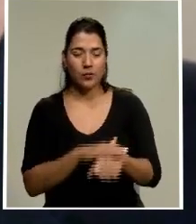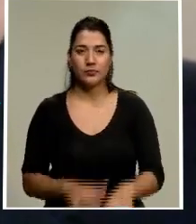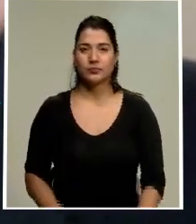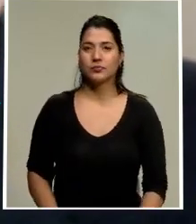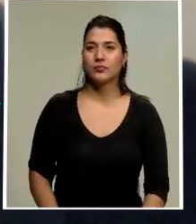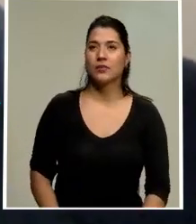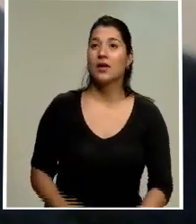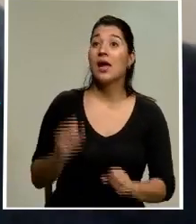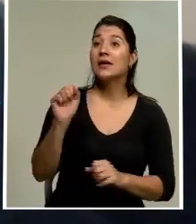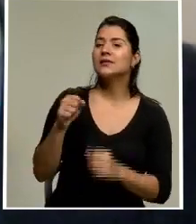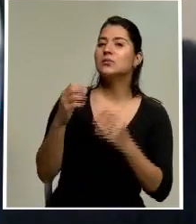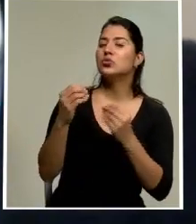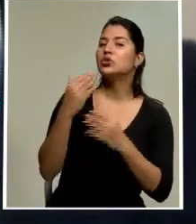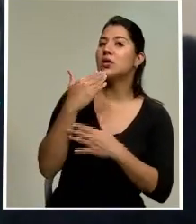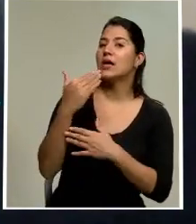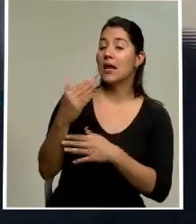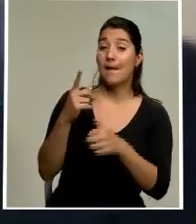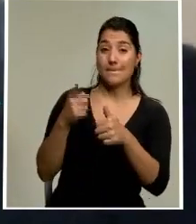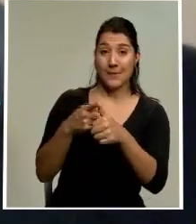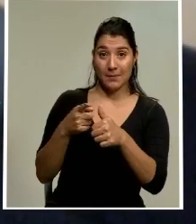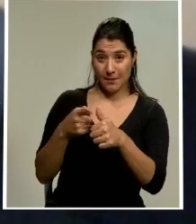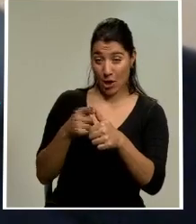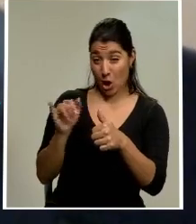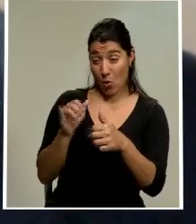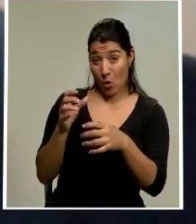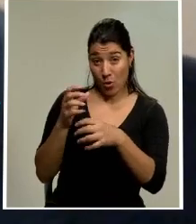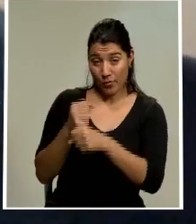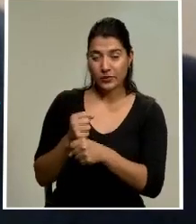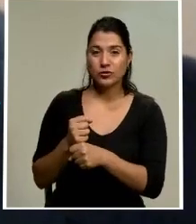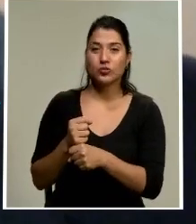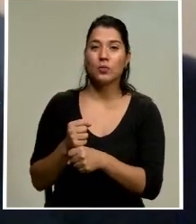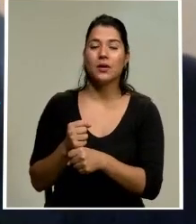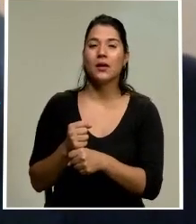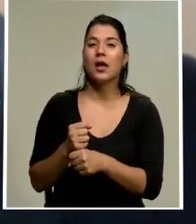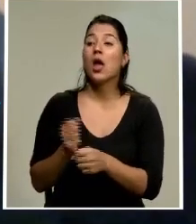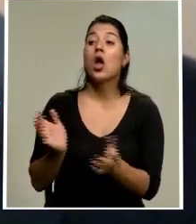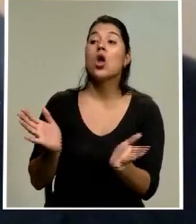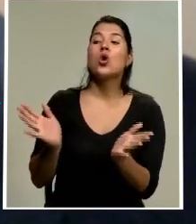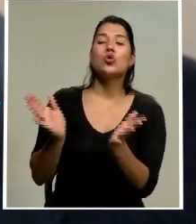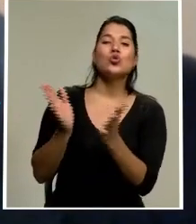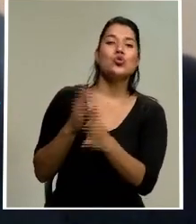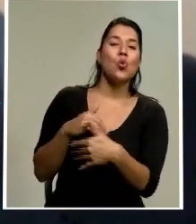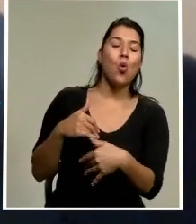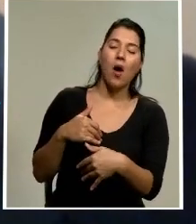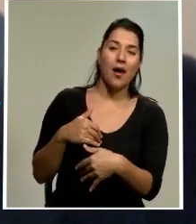Y muchas gracias. Primero decirle en capacidad de síntesis, don Ernesto, que no existe